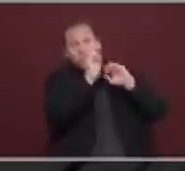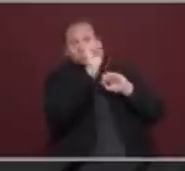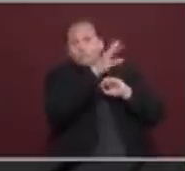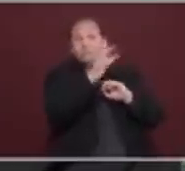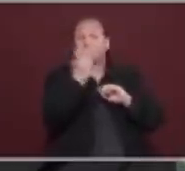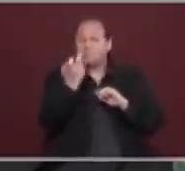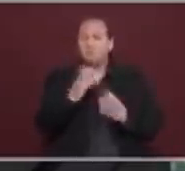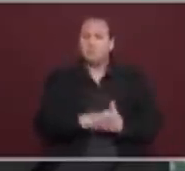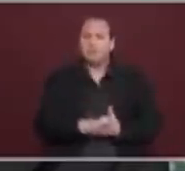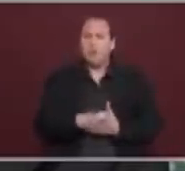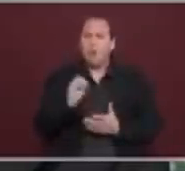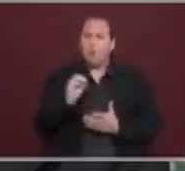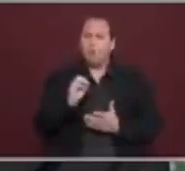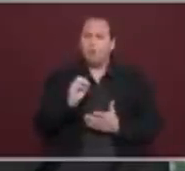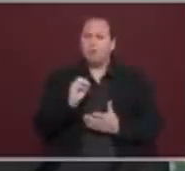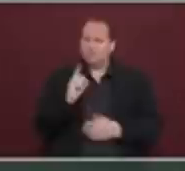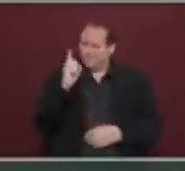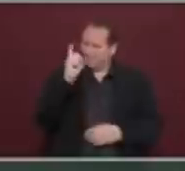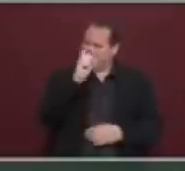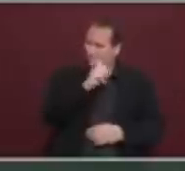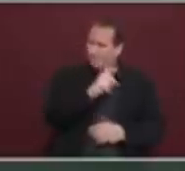o es mucho pedir